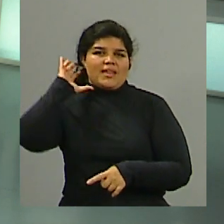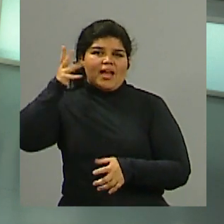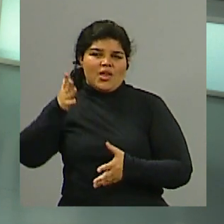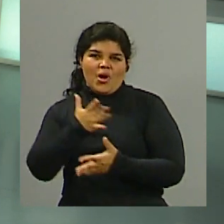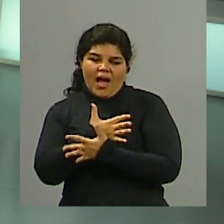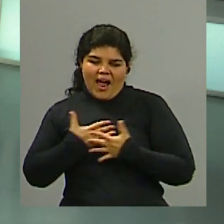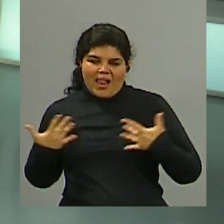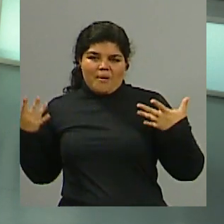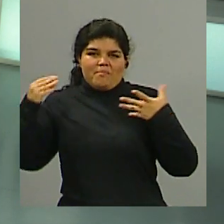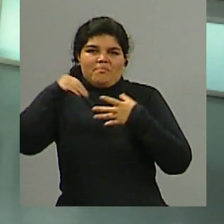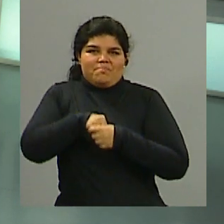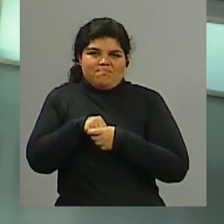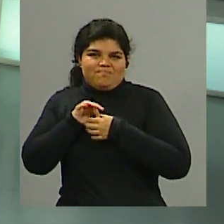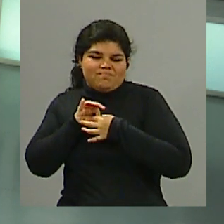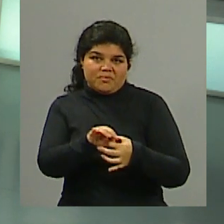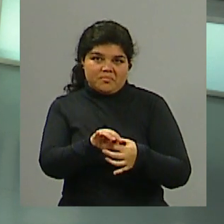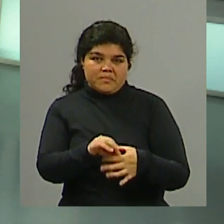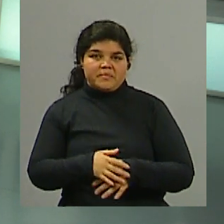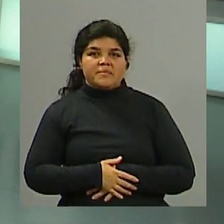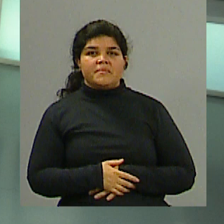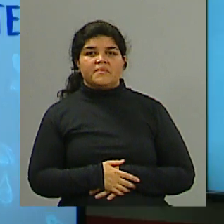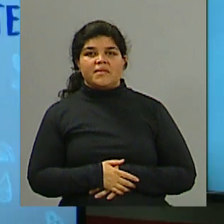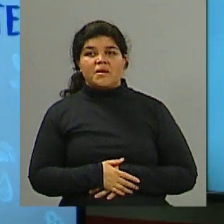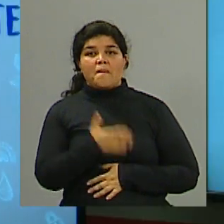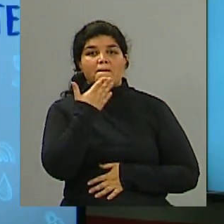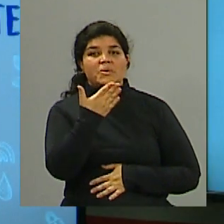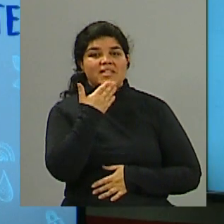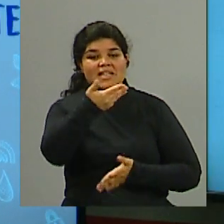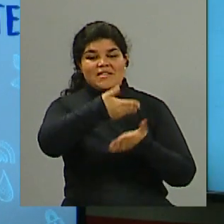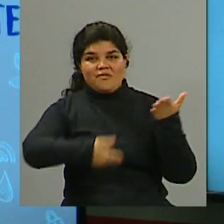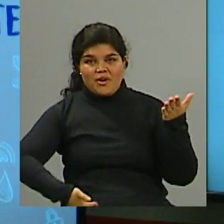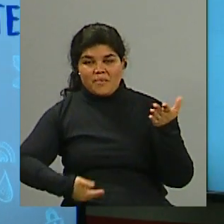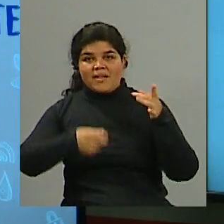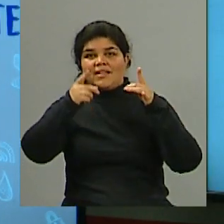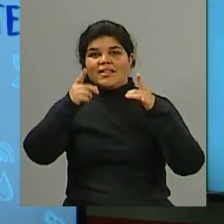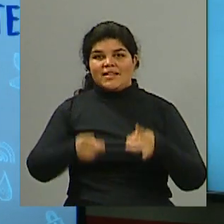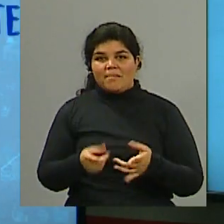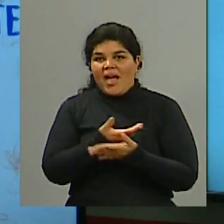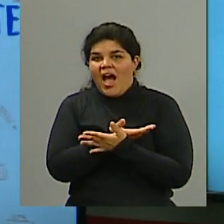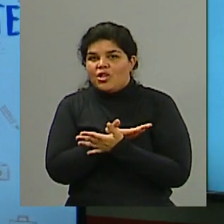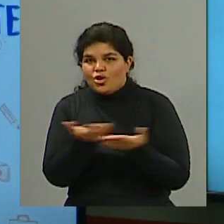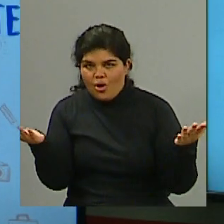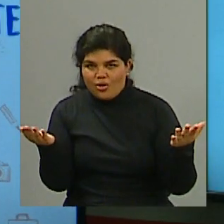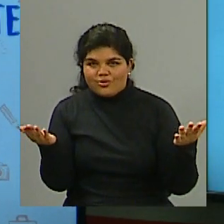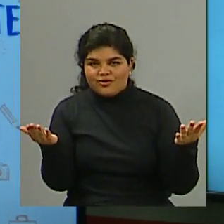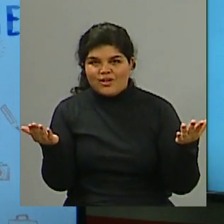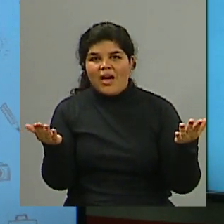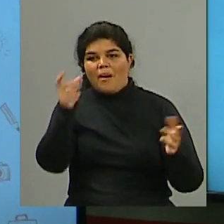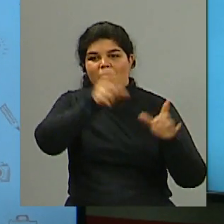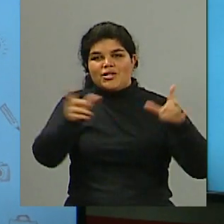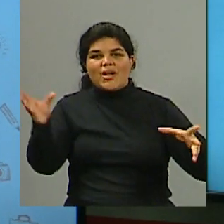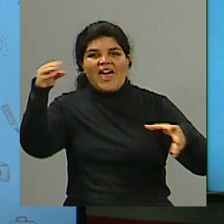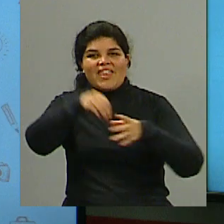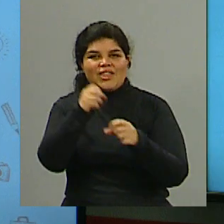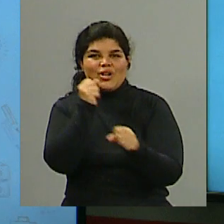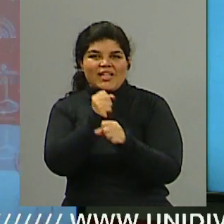corazón. Bueno, Nico, muchísimas gracias por este informe y por supuesto a todos los que hacen radio. Un